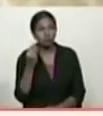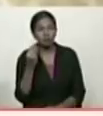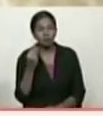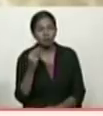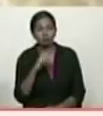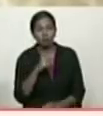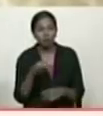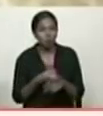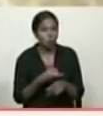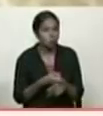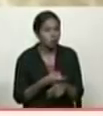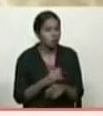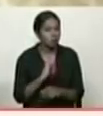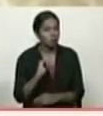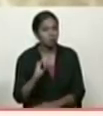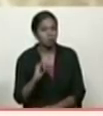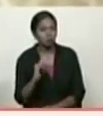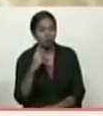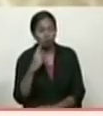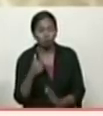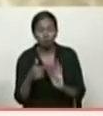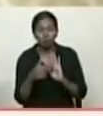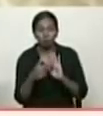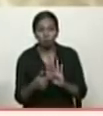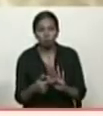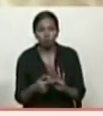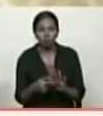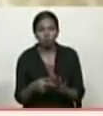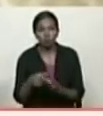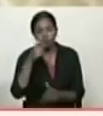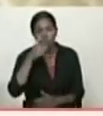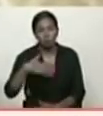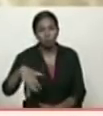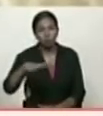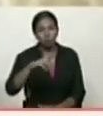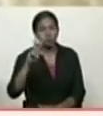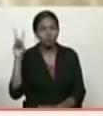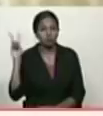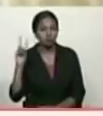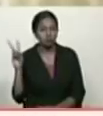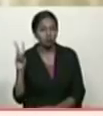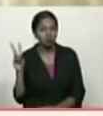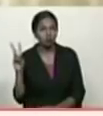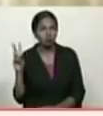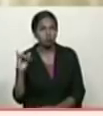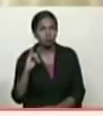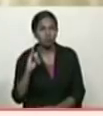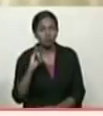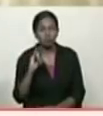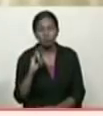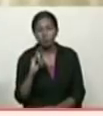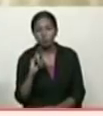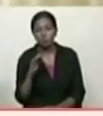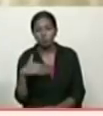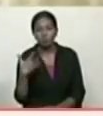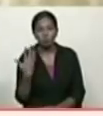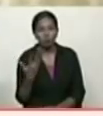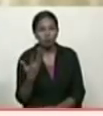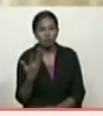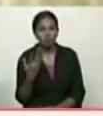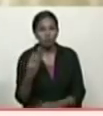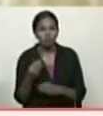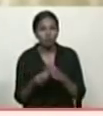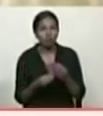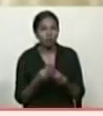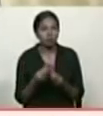gobiernos y que vuelvan a respetar al pueblo venezolano. Sin embargo, mientras eso ocurra, lo que tú ves que van haciendo